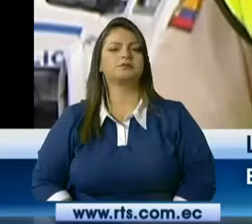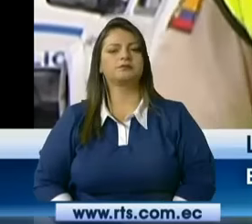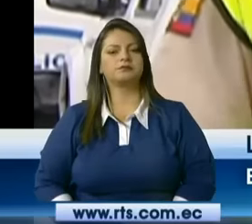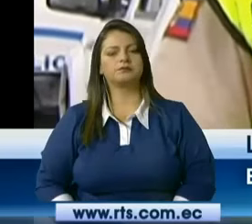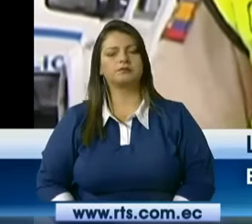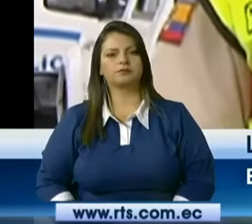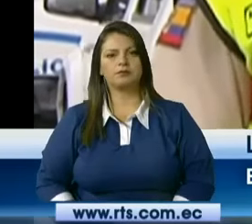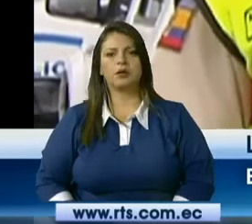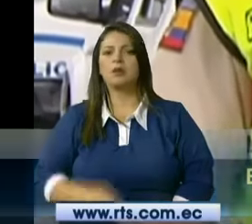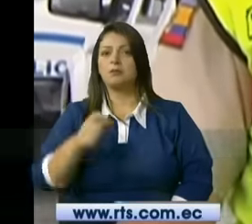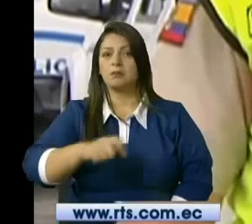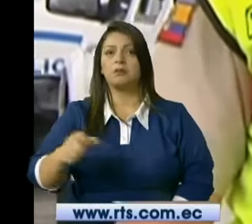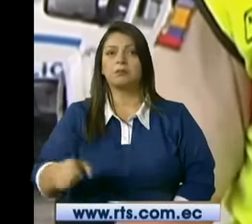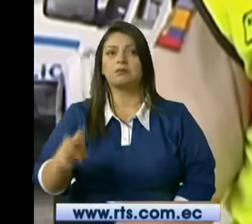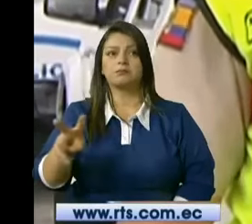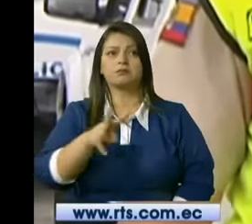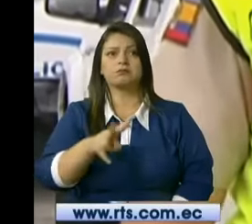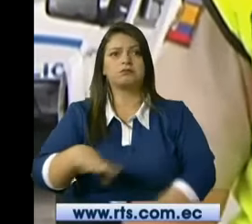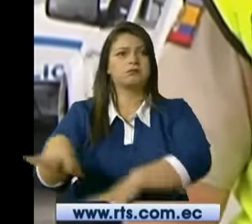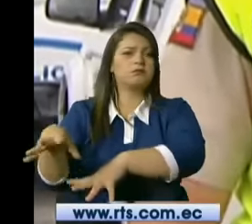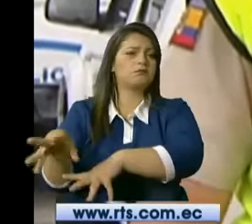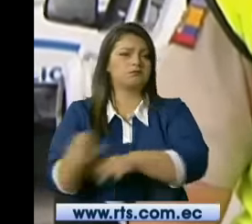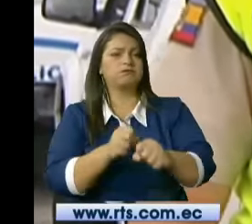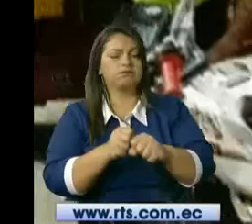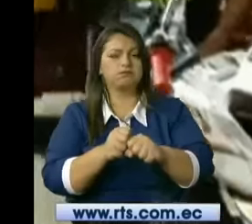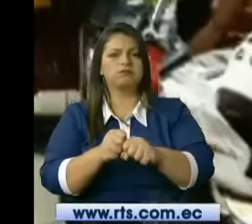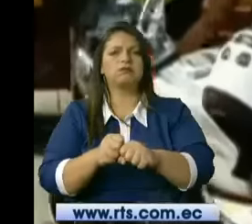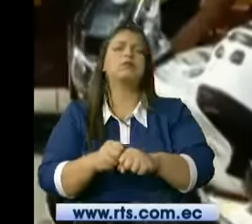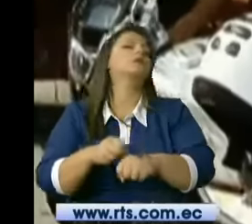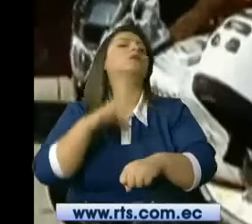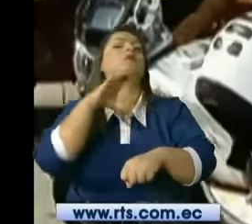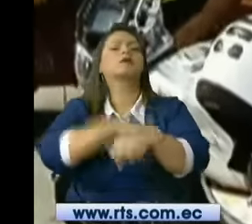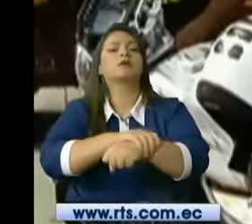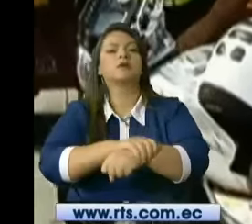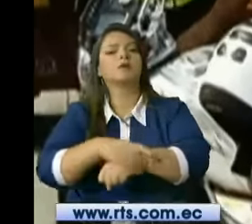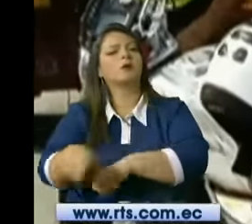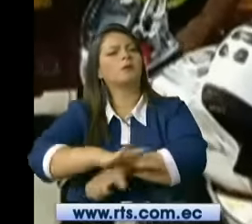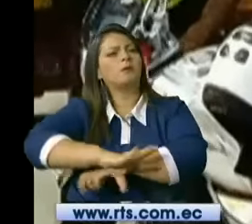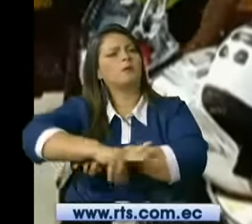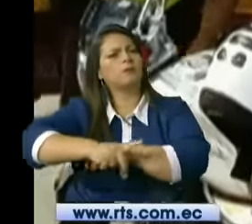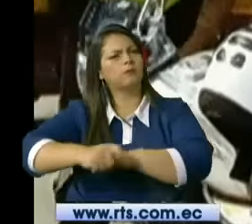personas? Sí, robo a personas. ¿En motocicletas? En motocicletas. Los operativos se